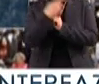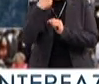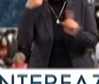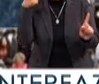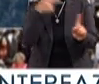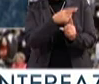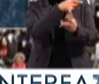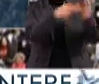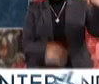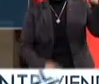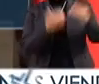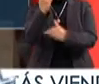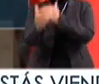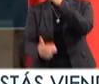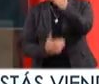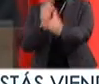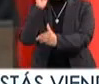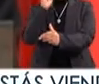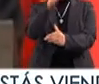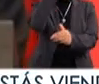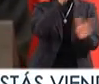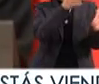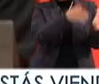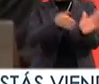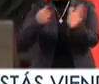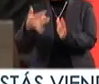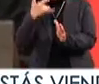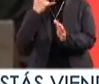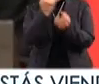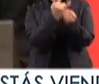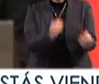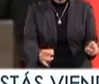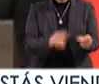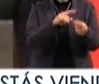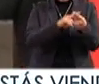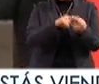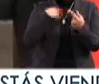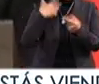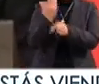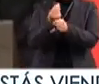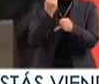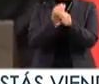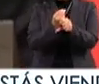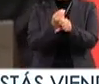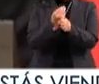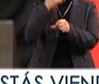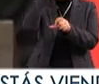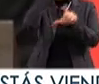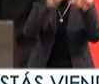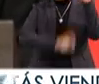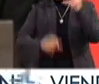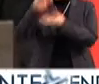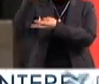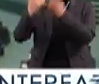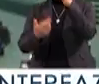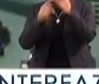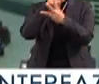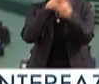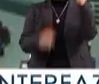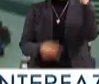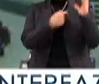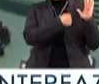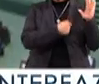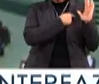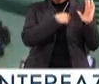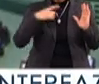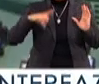referencia a los tres grandes procesos que ha vivido México, la lucha de independencia, la restauración de la república y la revolución. Prometió